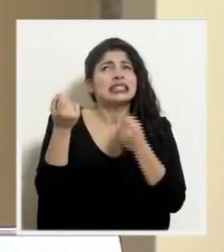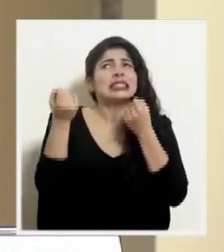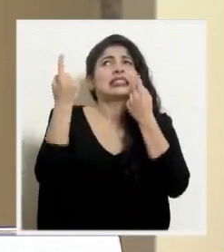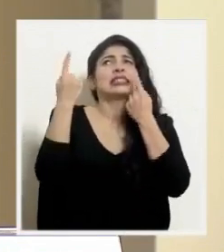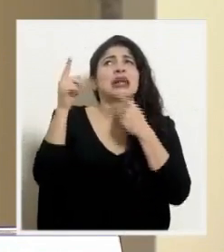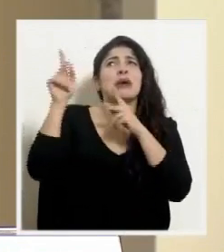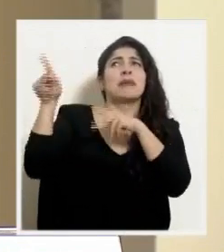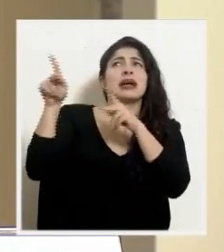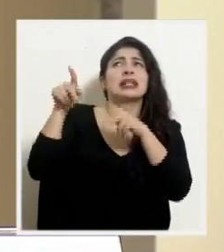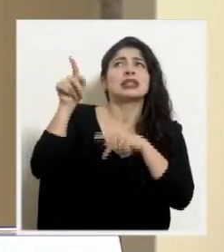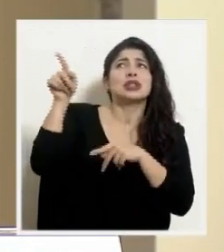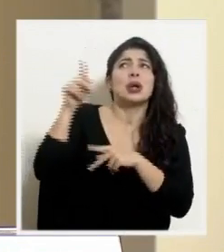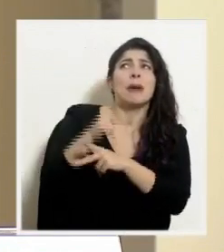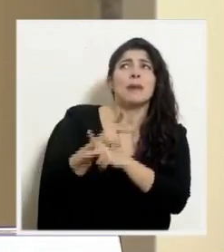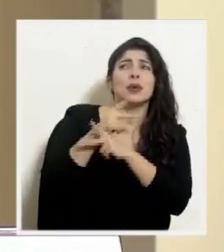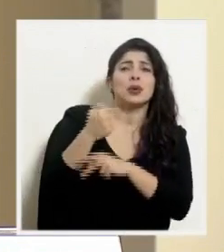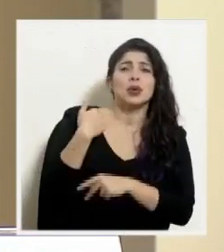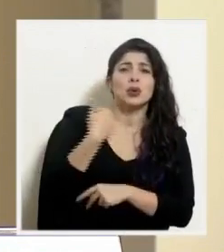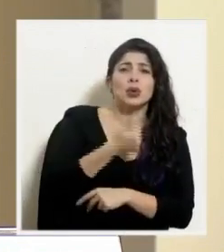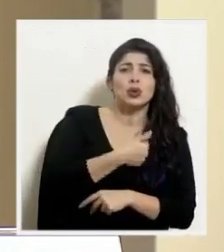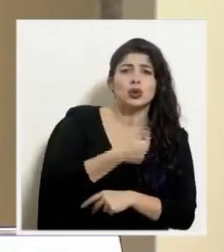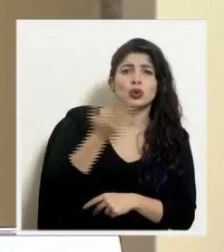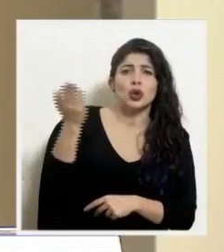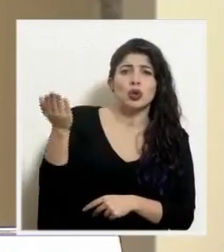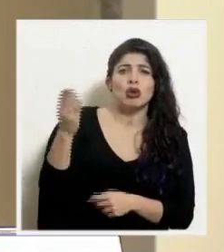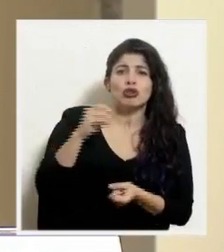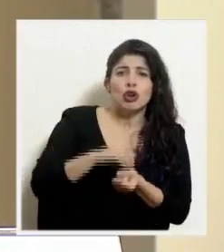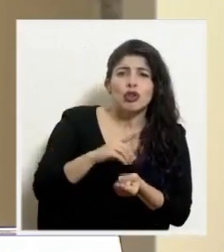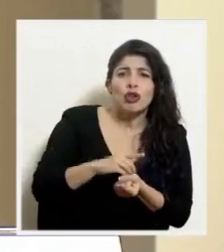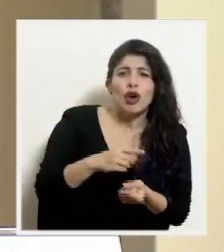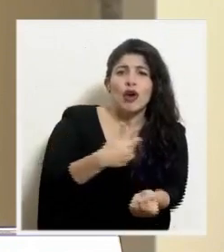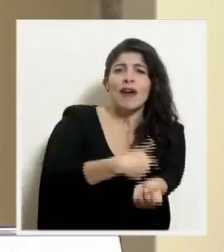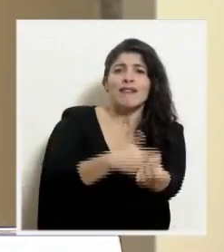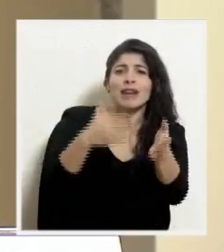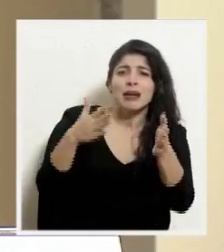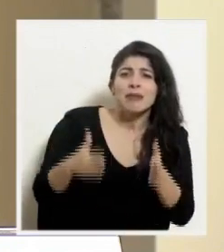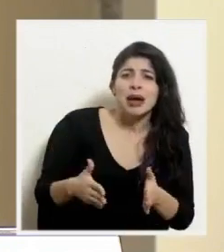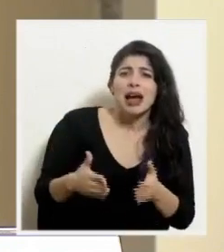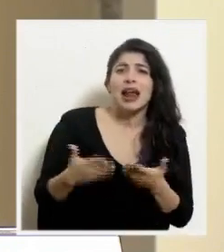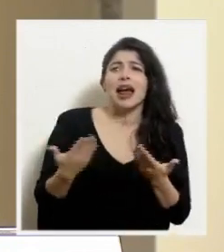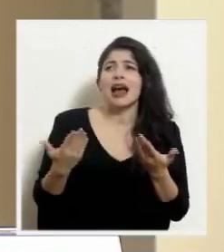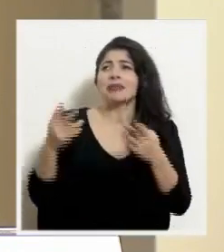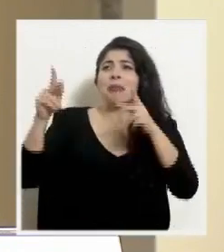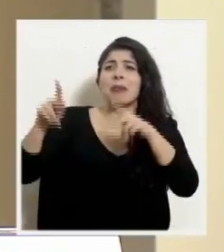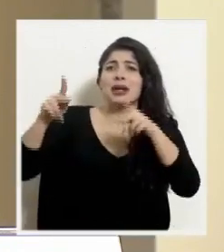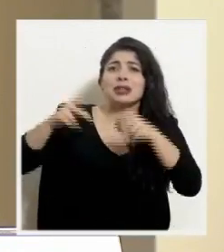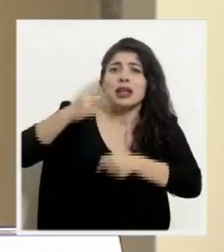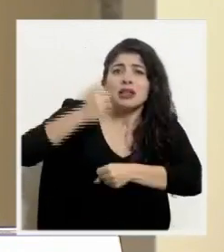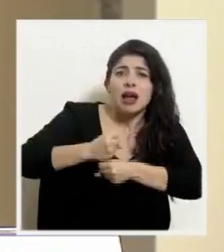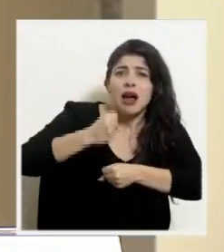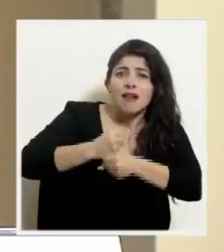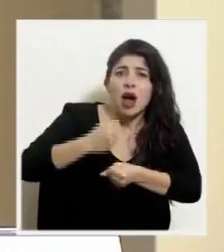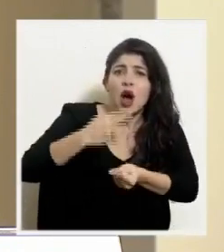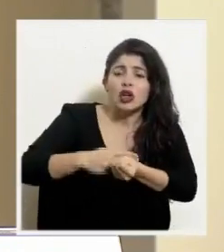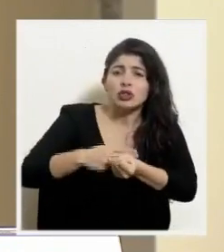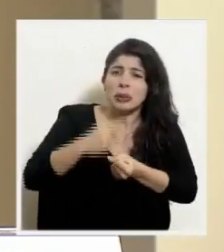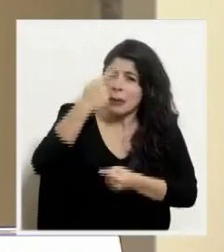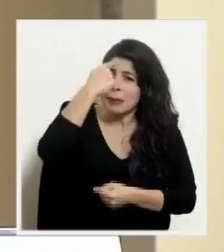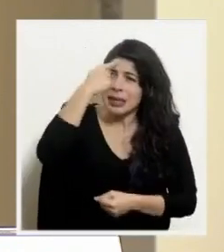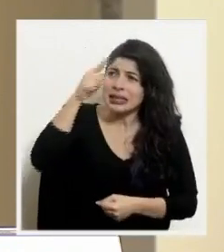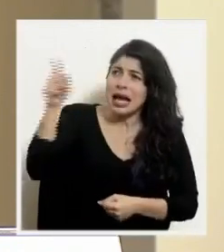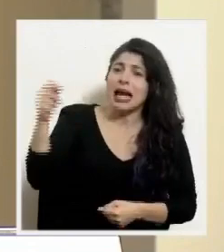con las personas que nos protegen, con los médicos, enfermeras, personal de los hospitales, con el